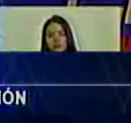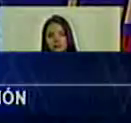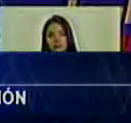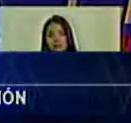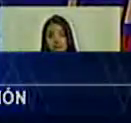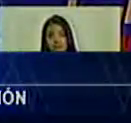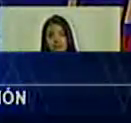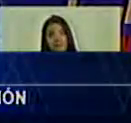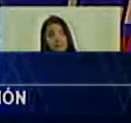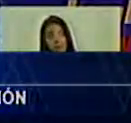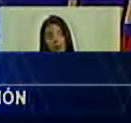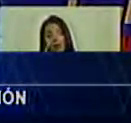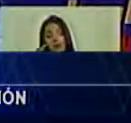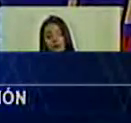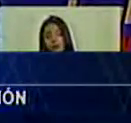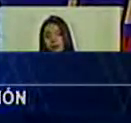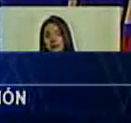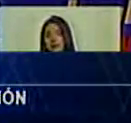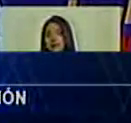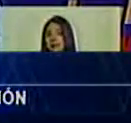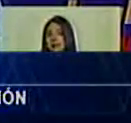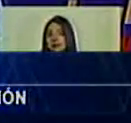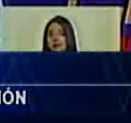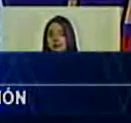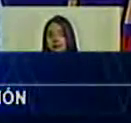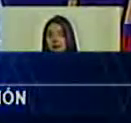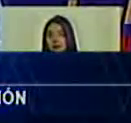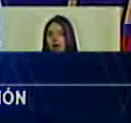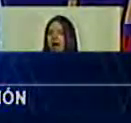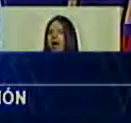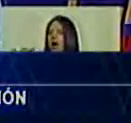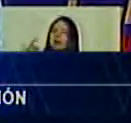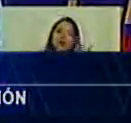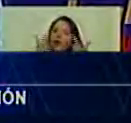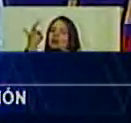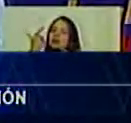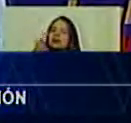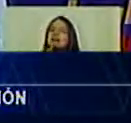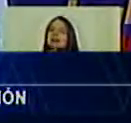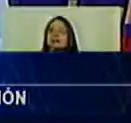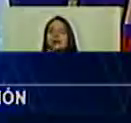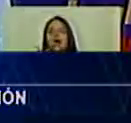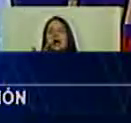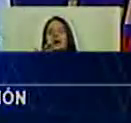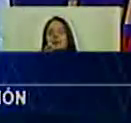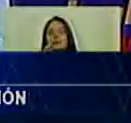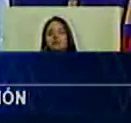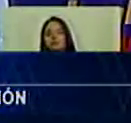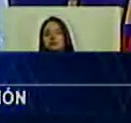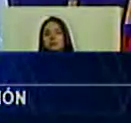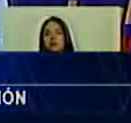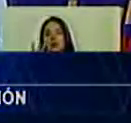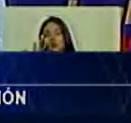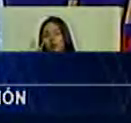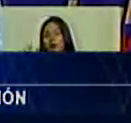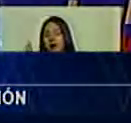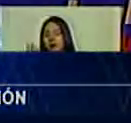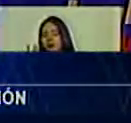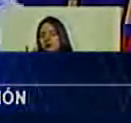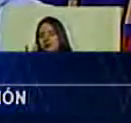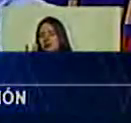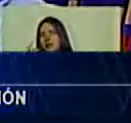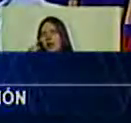Tienen que revisarse. Cuando Chávez hablaba de polvo cósmico, creo que estaba prediciendo lo que